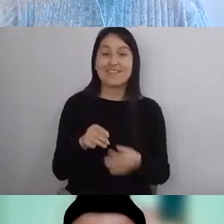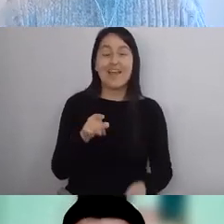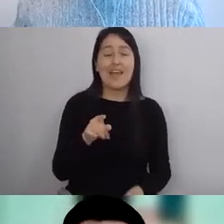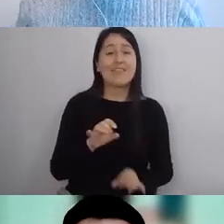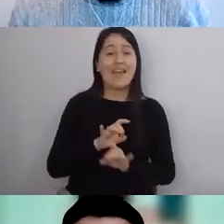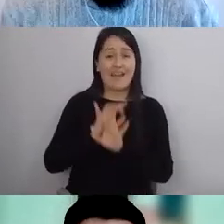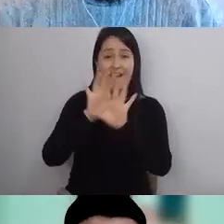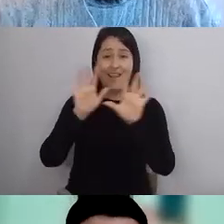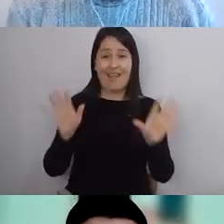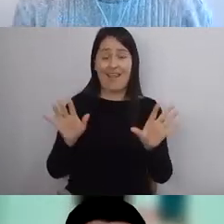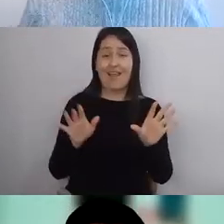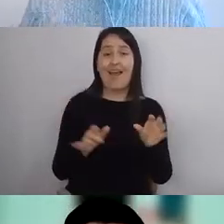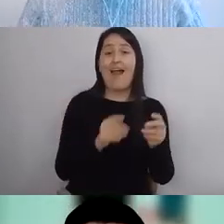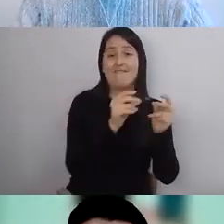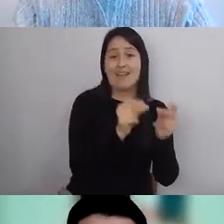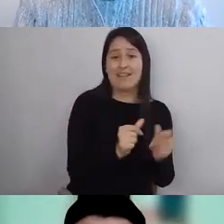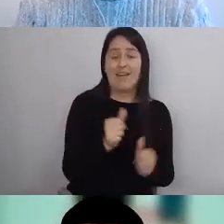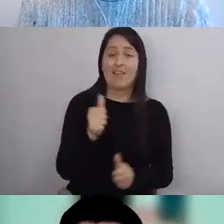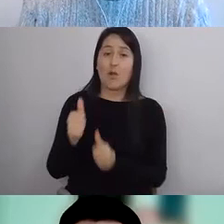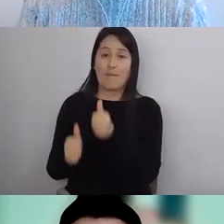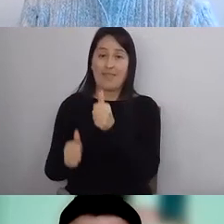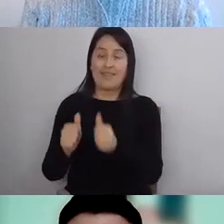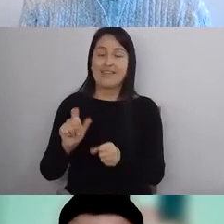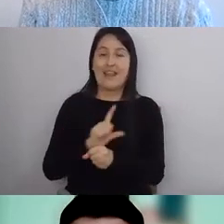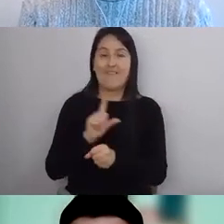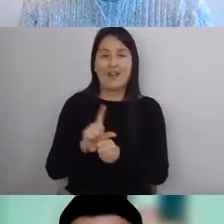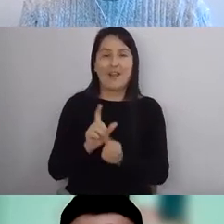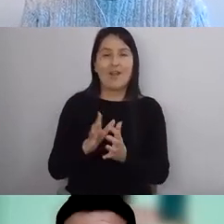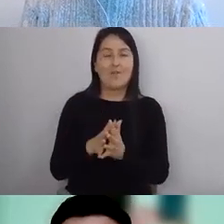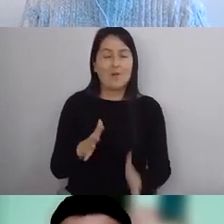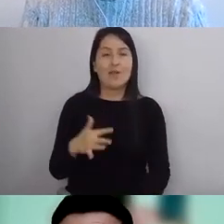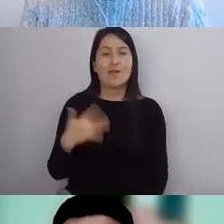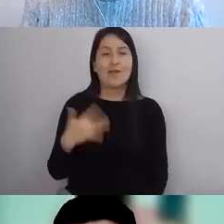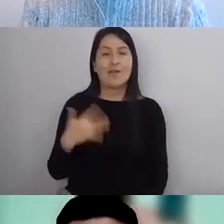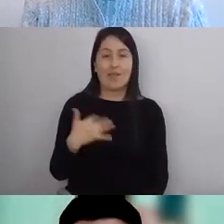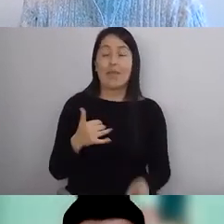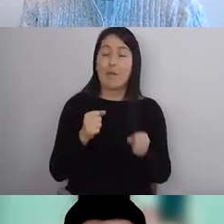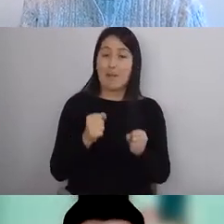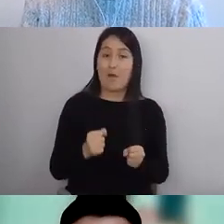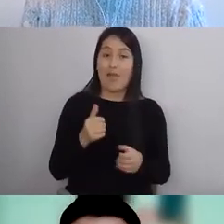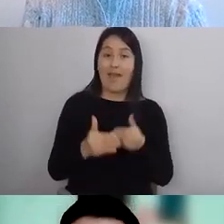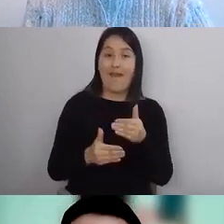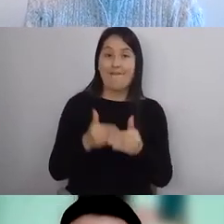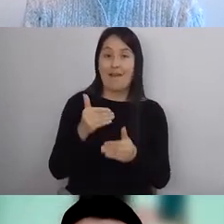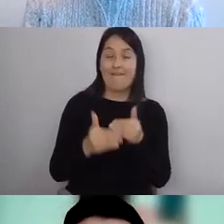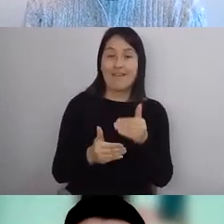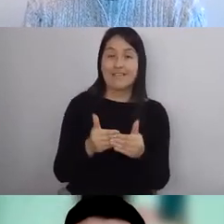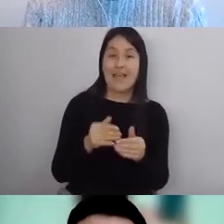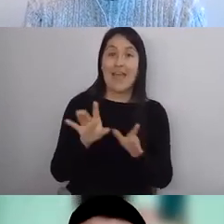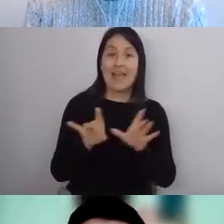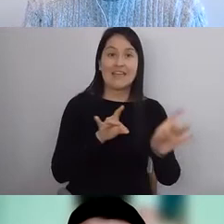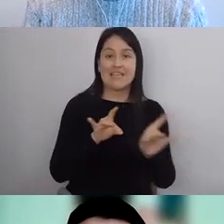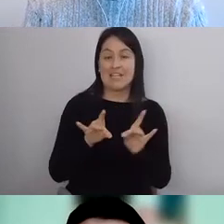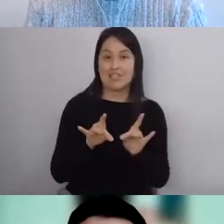de las habilidades y competencias laborales que son sumamente importantes para poder ir avanzando en el proceso de selección, tenerlas